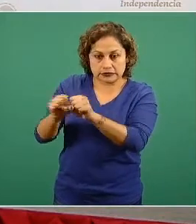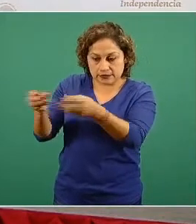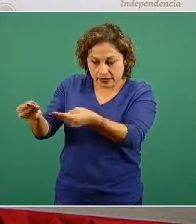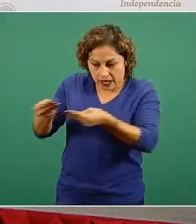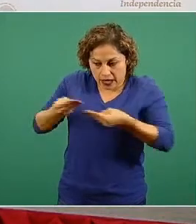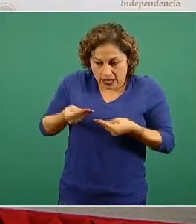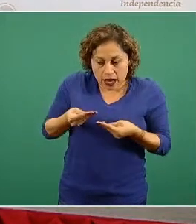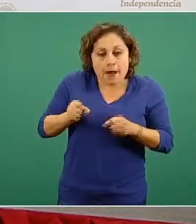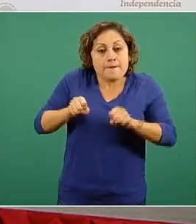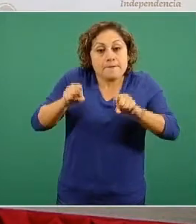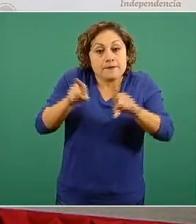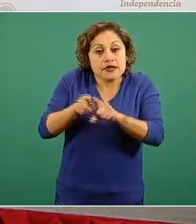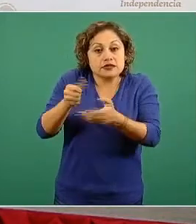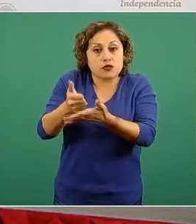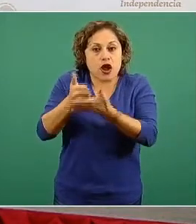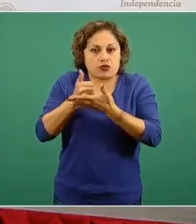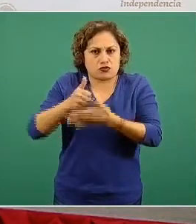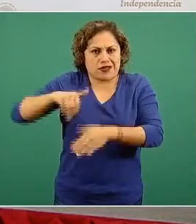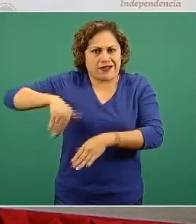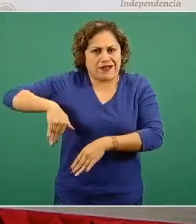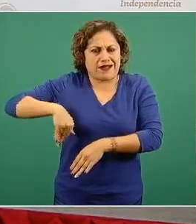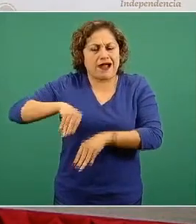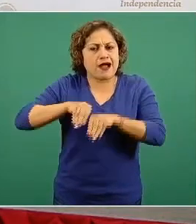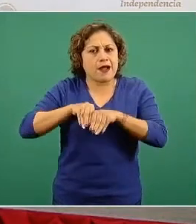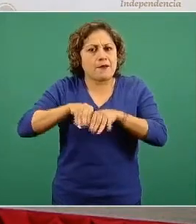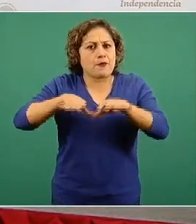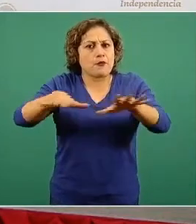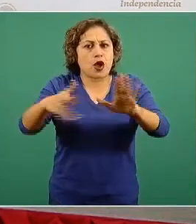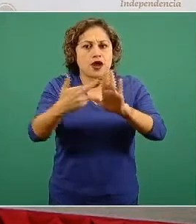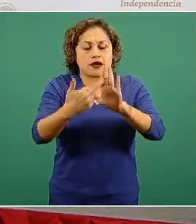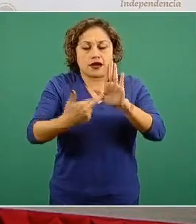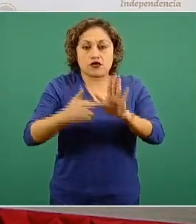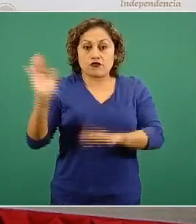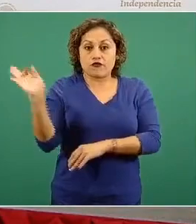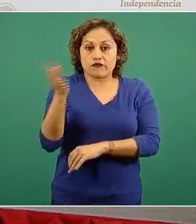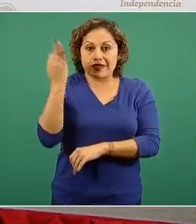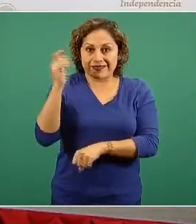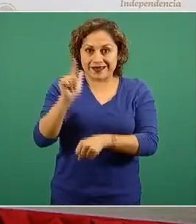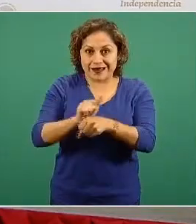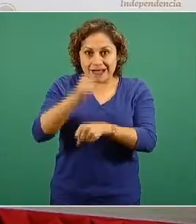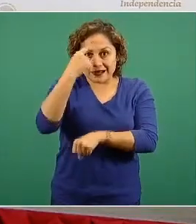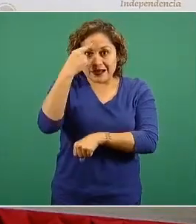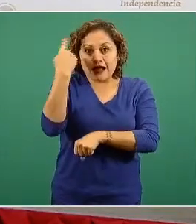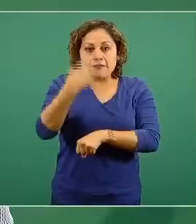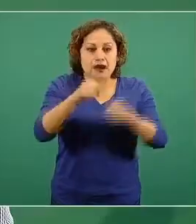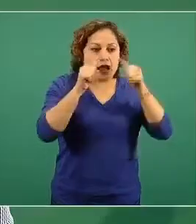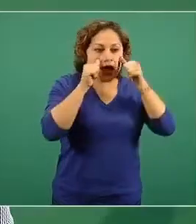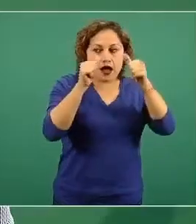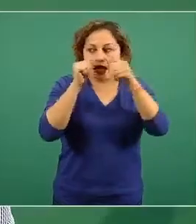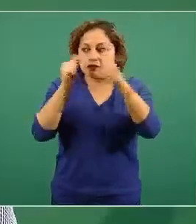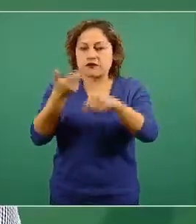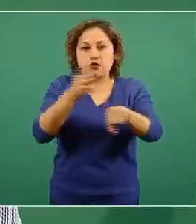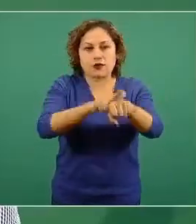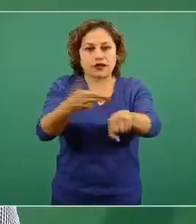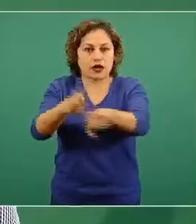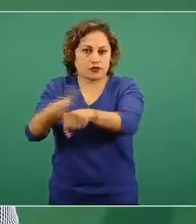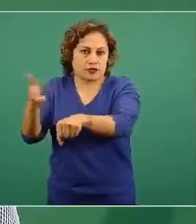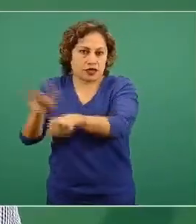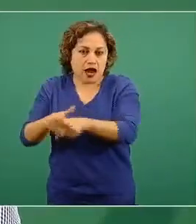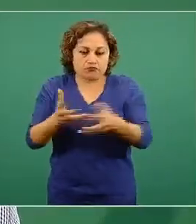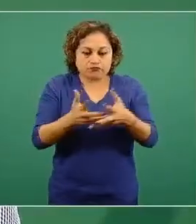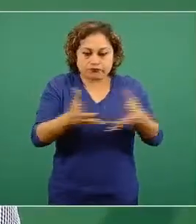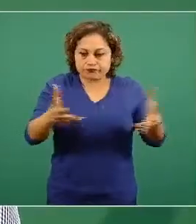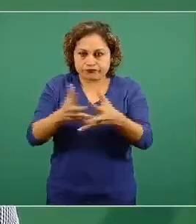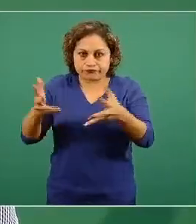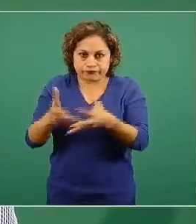los lineamientos federales para la expansión y reconversión hospitalaria.